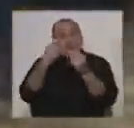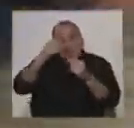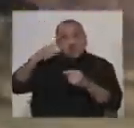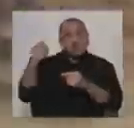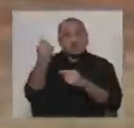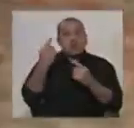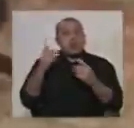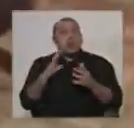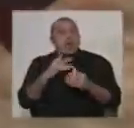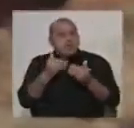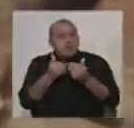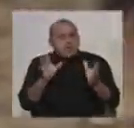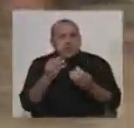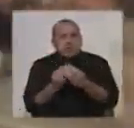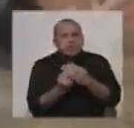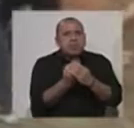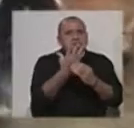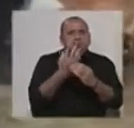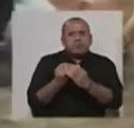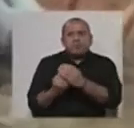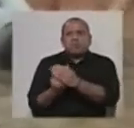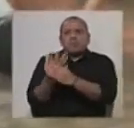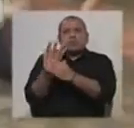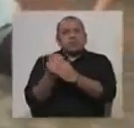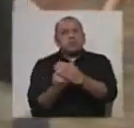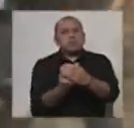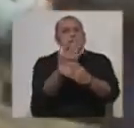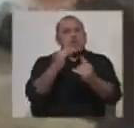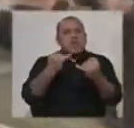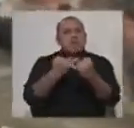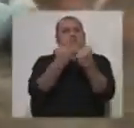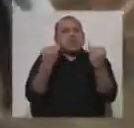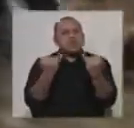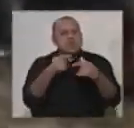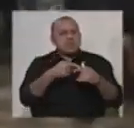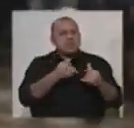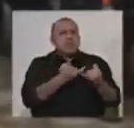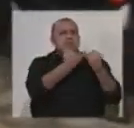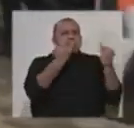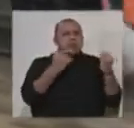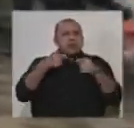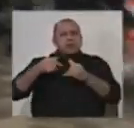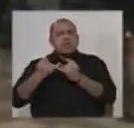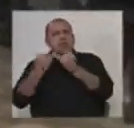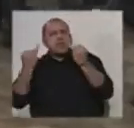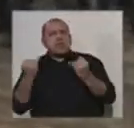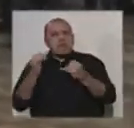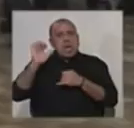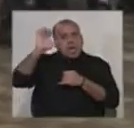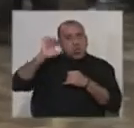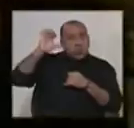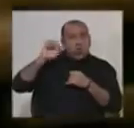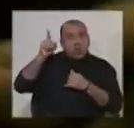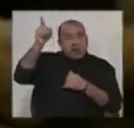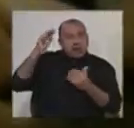tendencias nacionalistas que hacen que se fragmente en los estados y no se amplíen fíjese que es europa es la gran contradicción porque